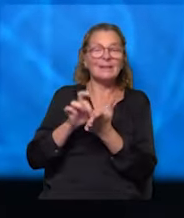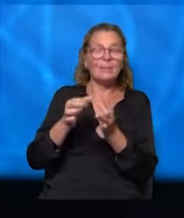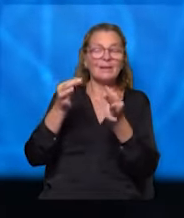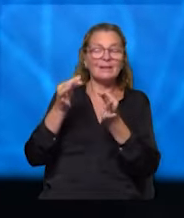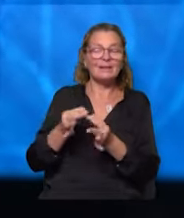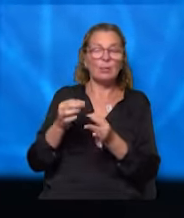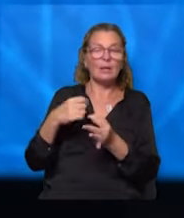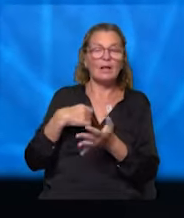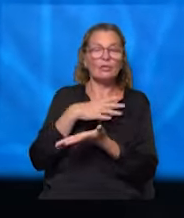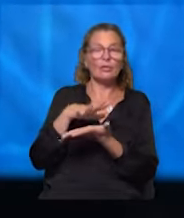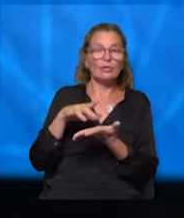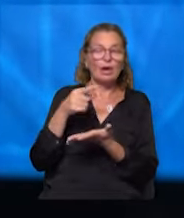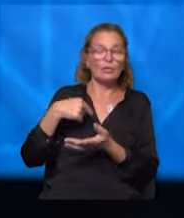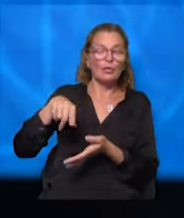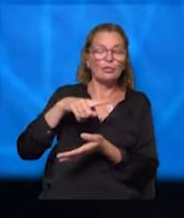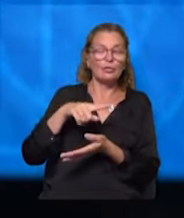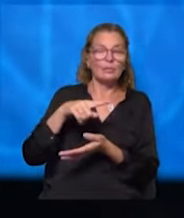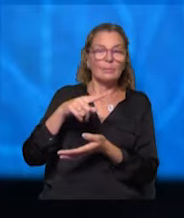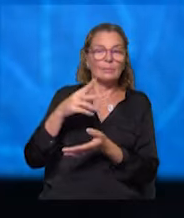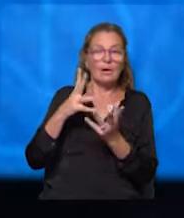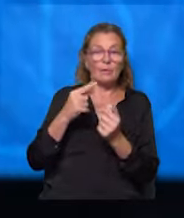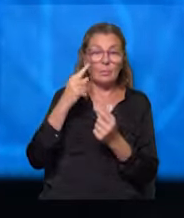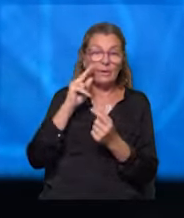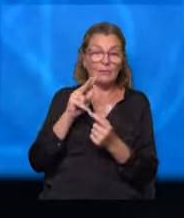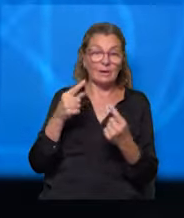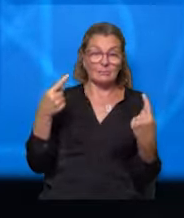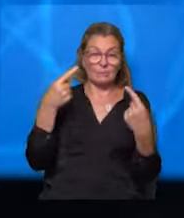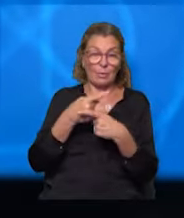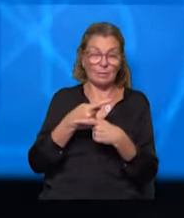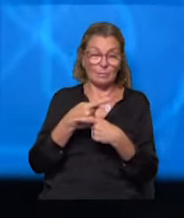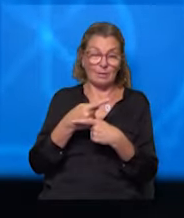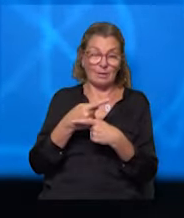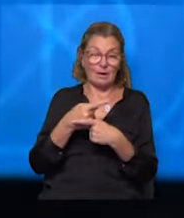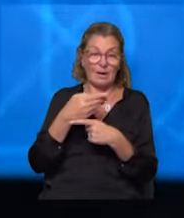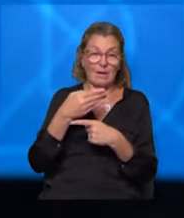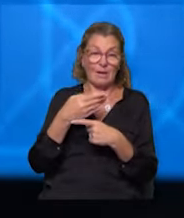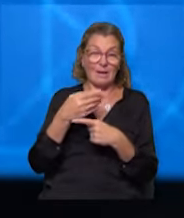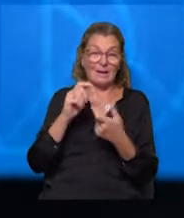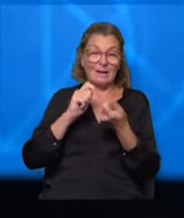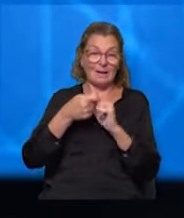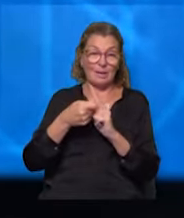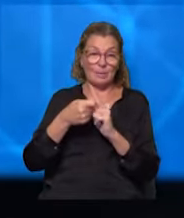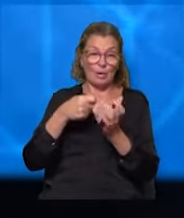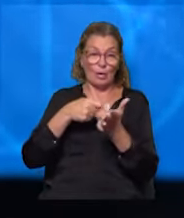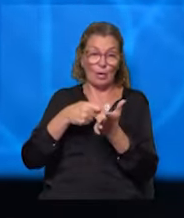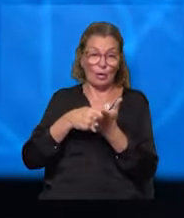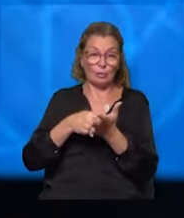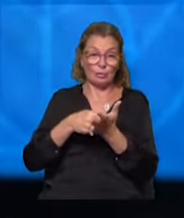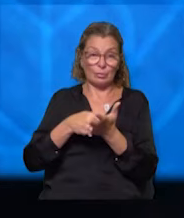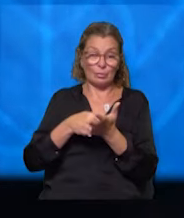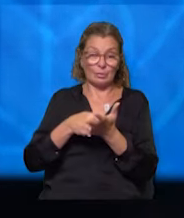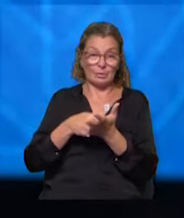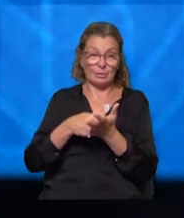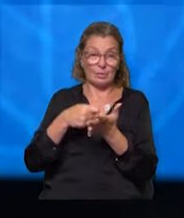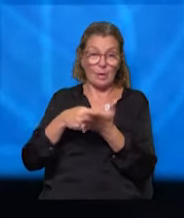social nosotros tenemos una visión contraria a la reforma sobre todo por el hecho de que el costo de la Reforma